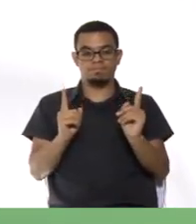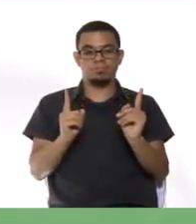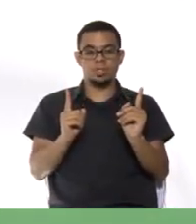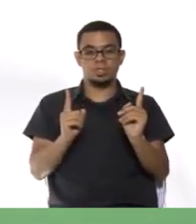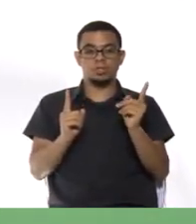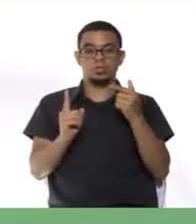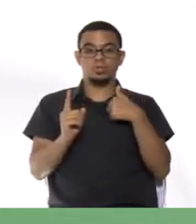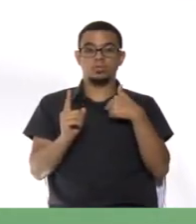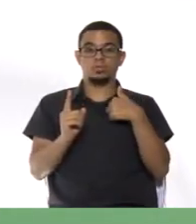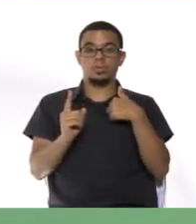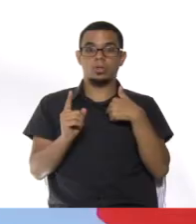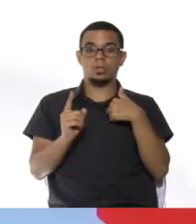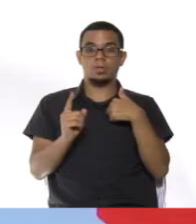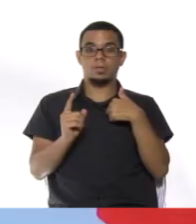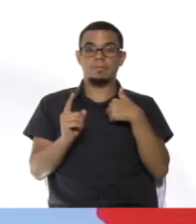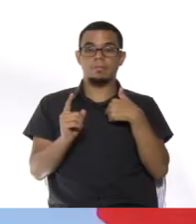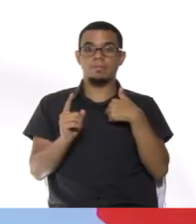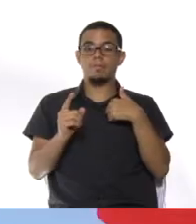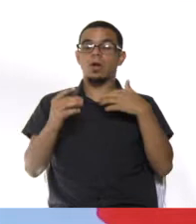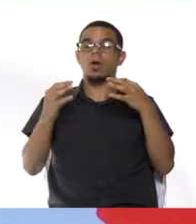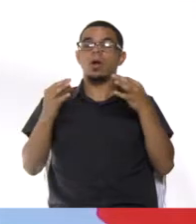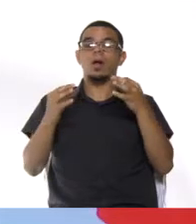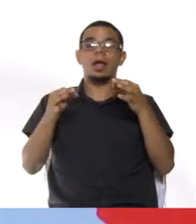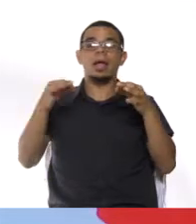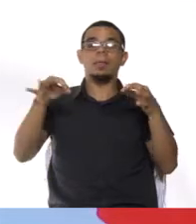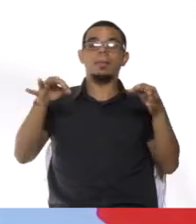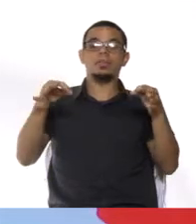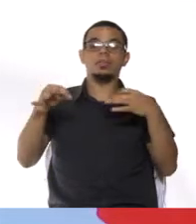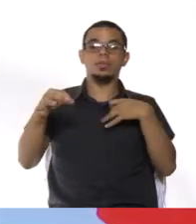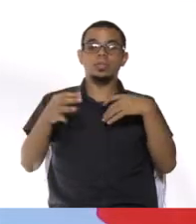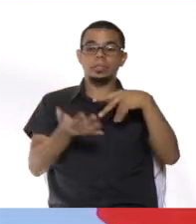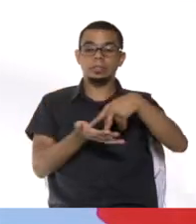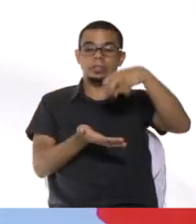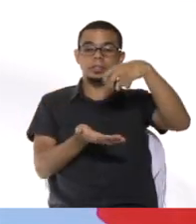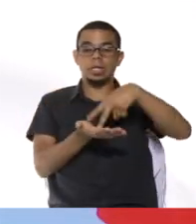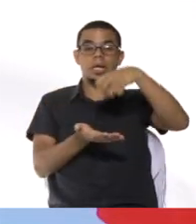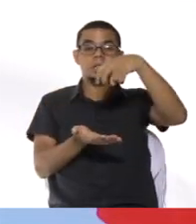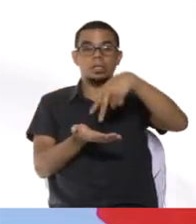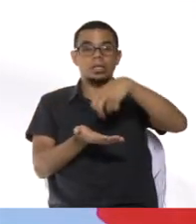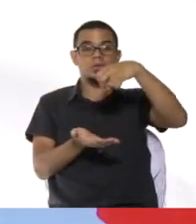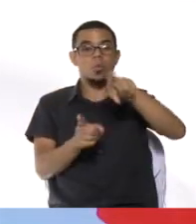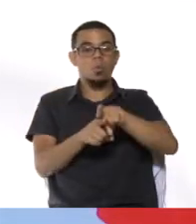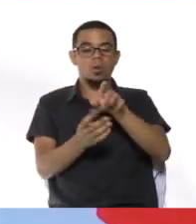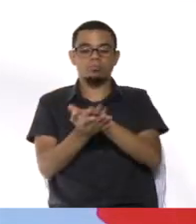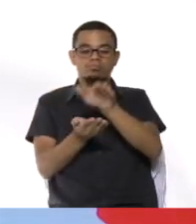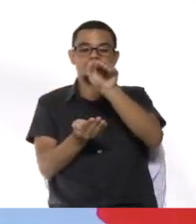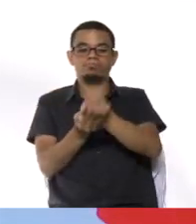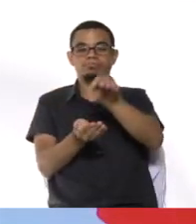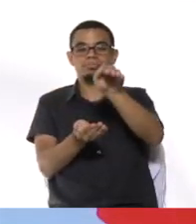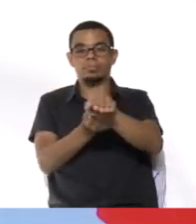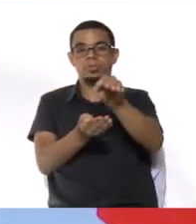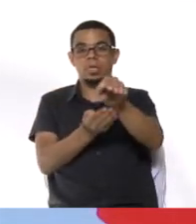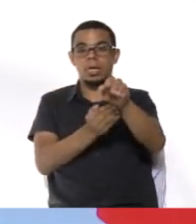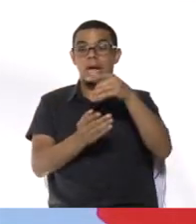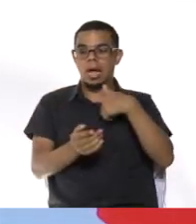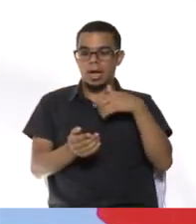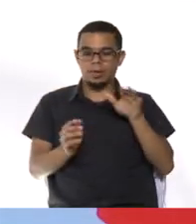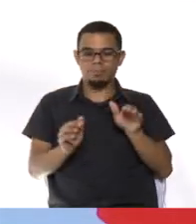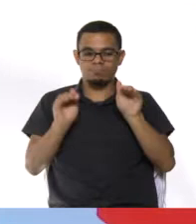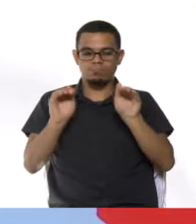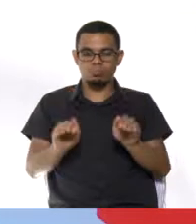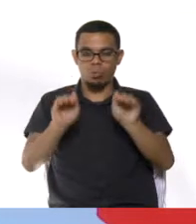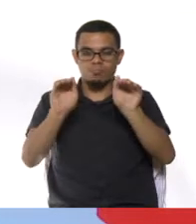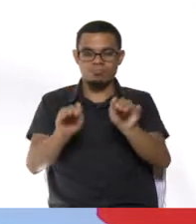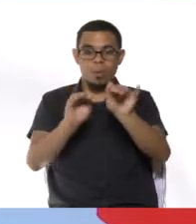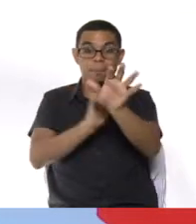vez quiero que vengan a buscar el pañuelo saltando como una rana. Y el primero que gane, anota